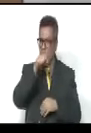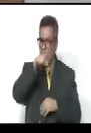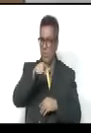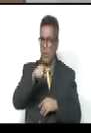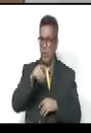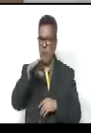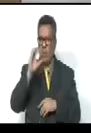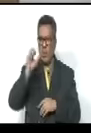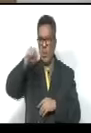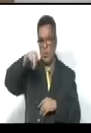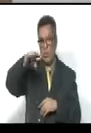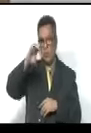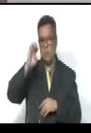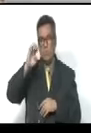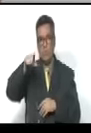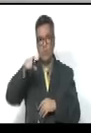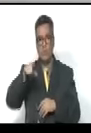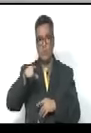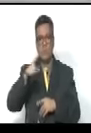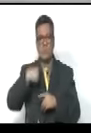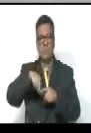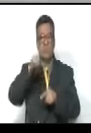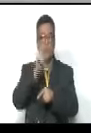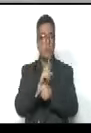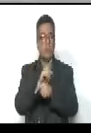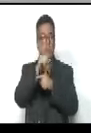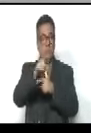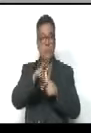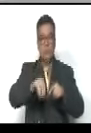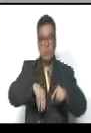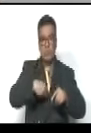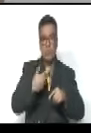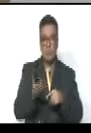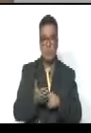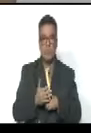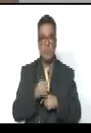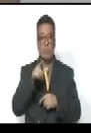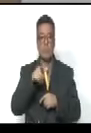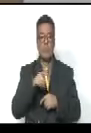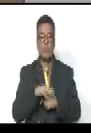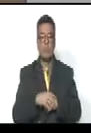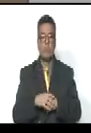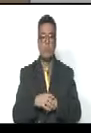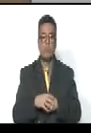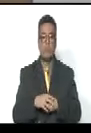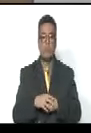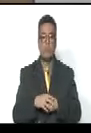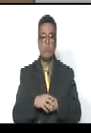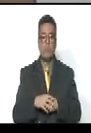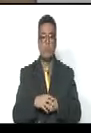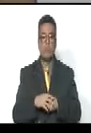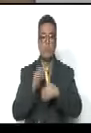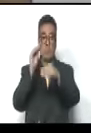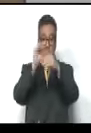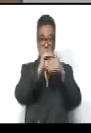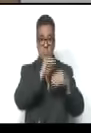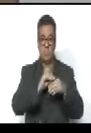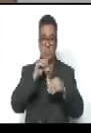era el Consejo Nacional Electoral el único ente capacitado para